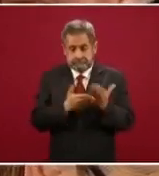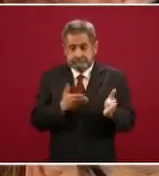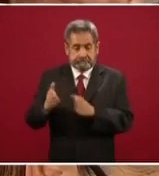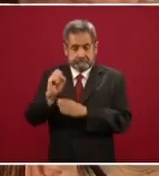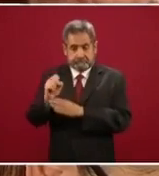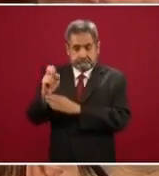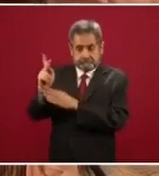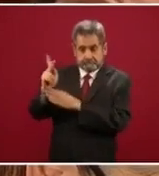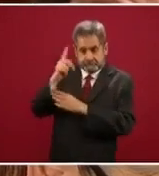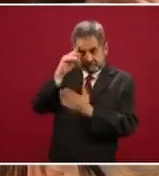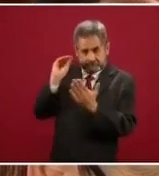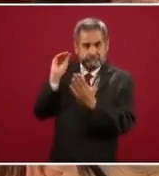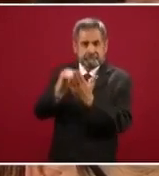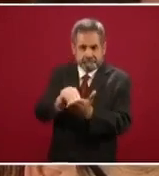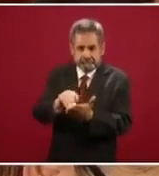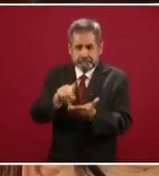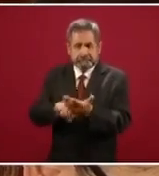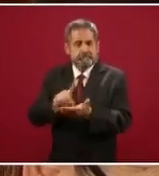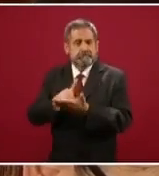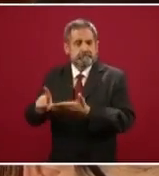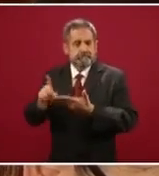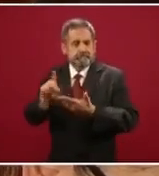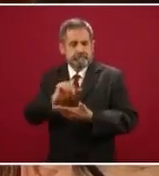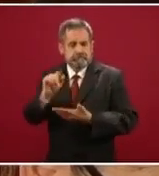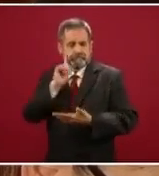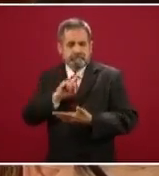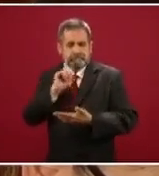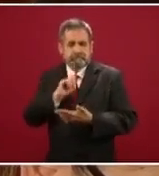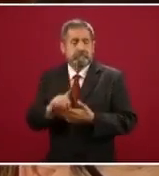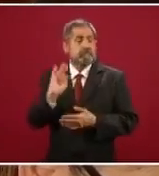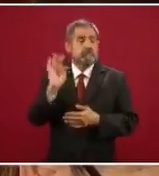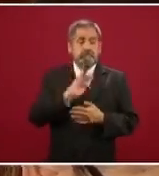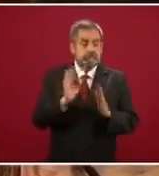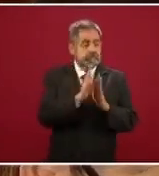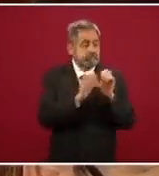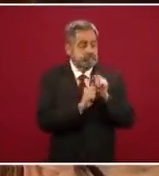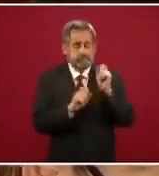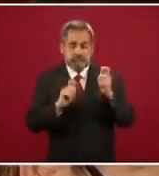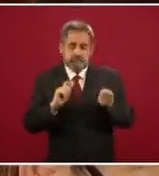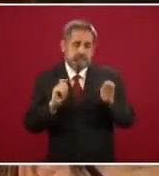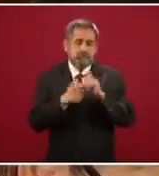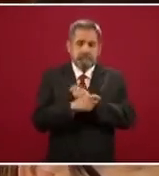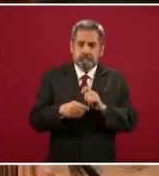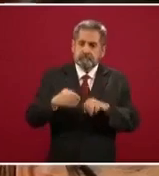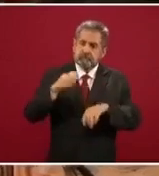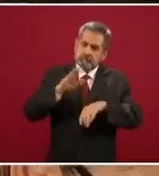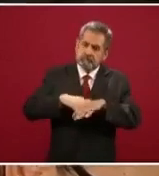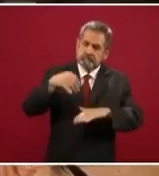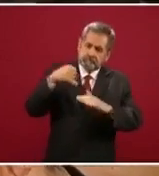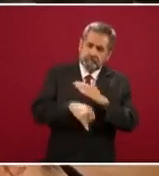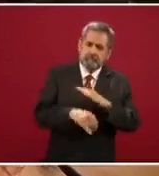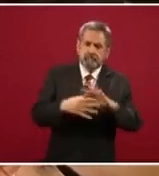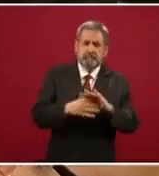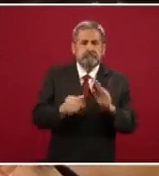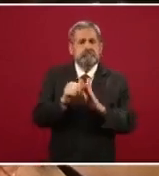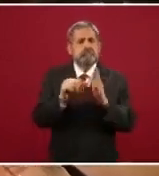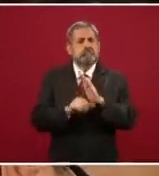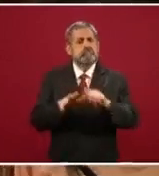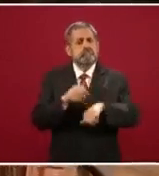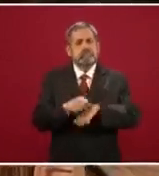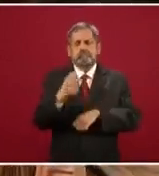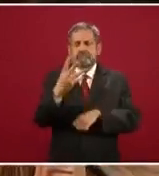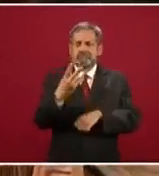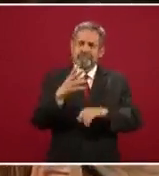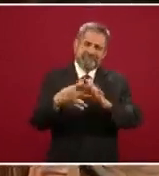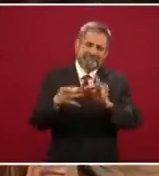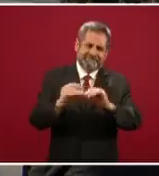estén ahí, que tendrán que ver quizás incluso con una reforma constitucional que profundice lo que dice el artículo 4 de la